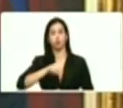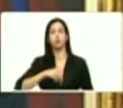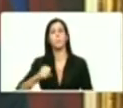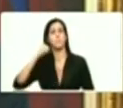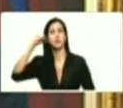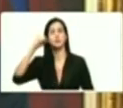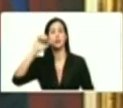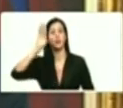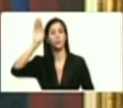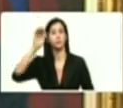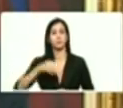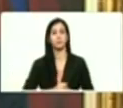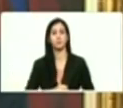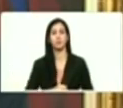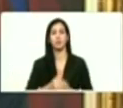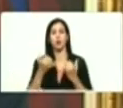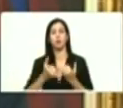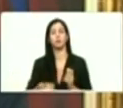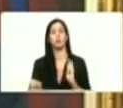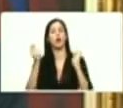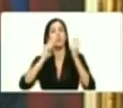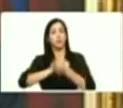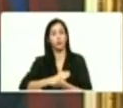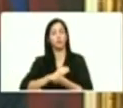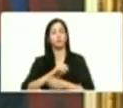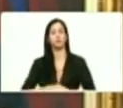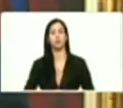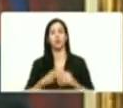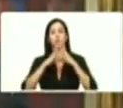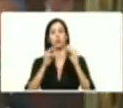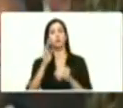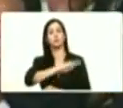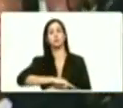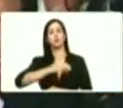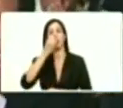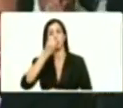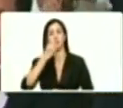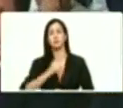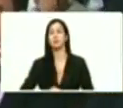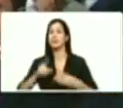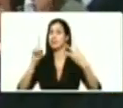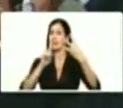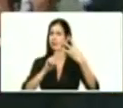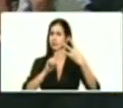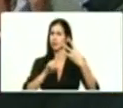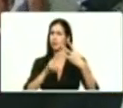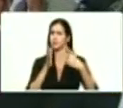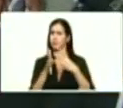así que vamos a una transformación de toda la misión de la alimentación pero en tercer lugar